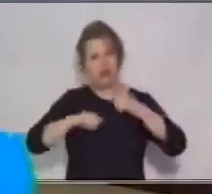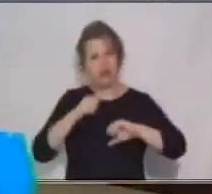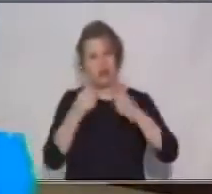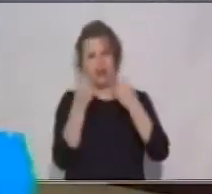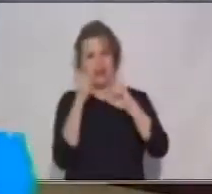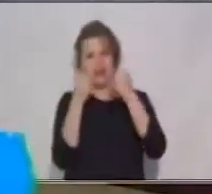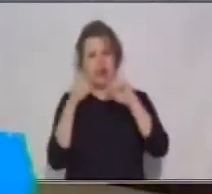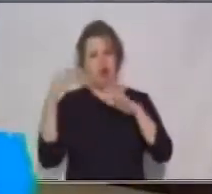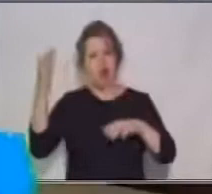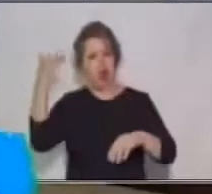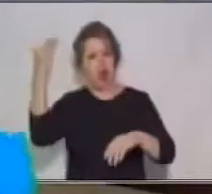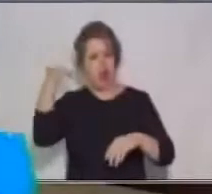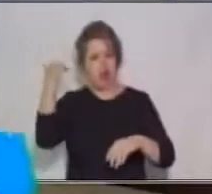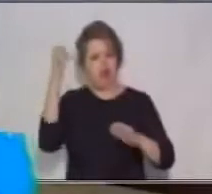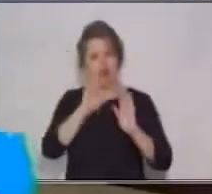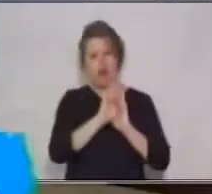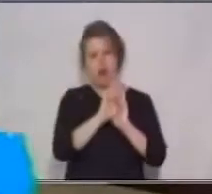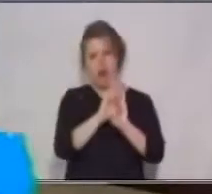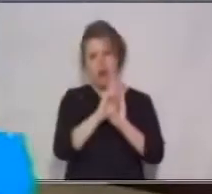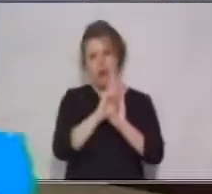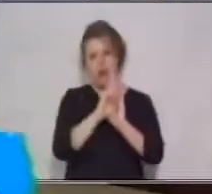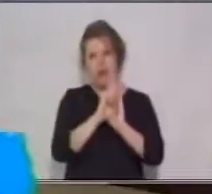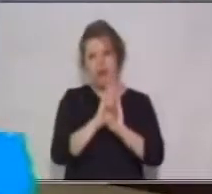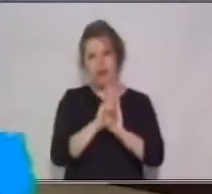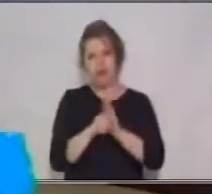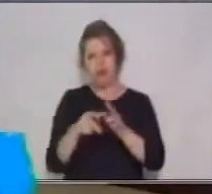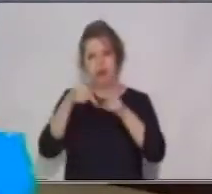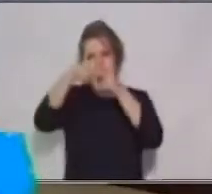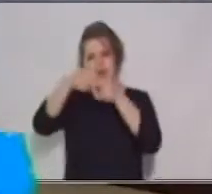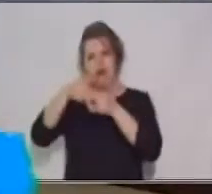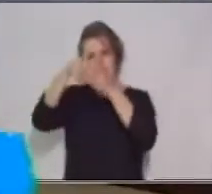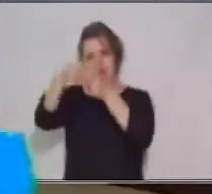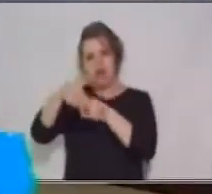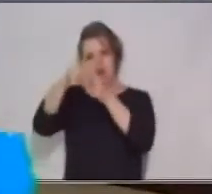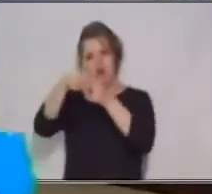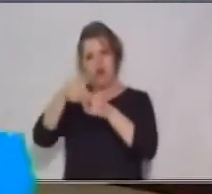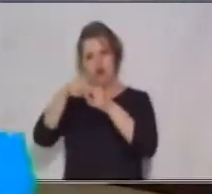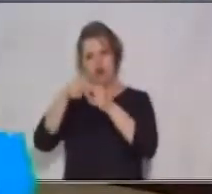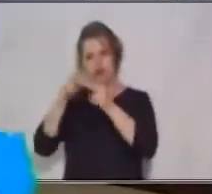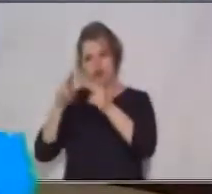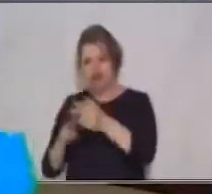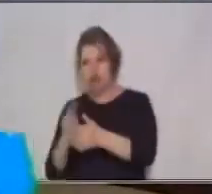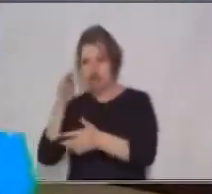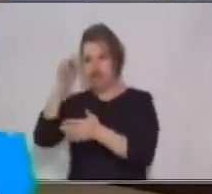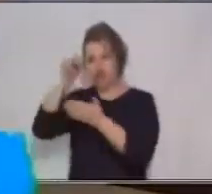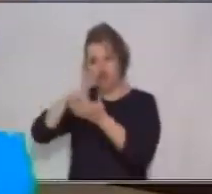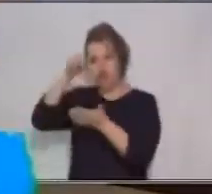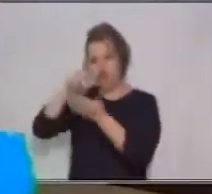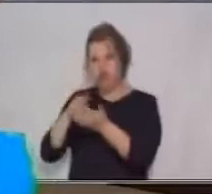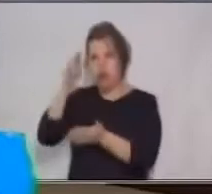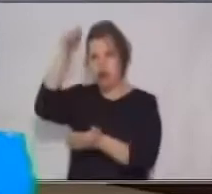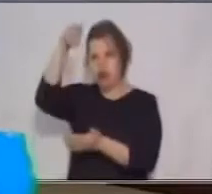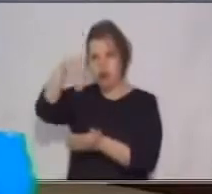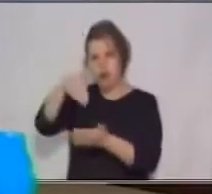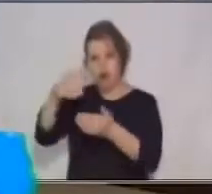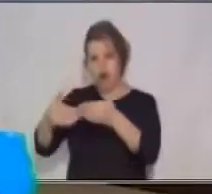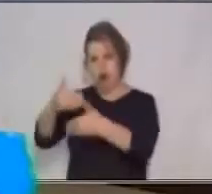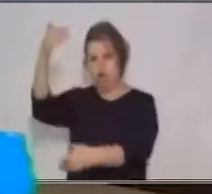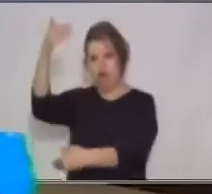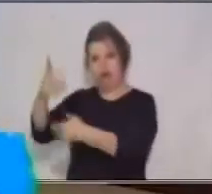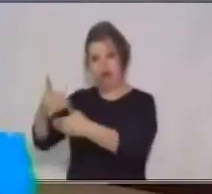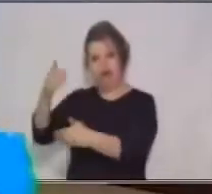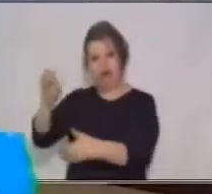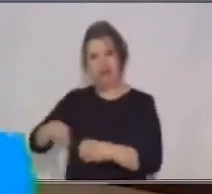En este caso traigo el ejemplo del caballo saltó la barda. Sabemos que saltó entonces es nuestro verbo y